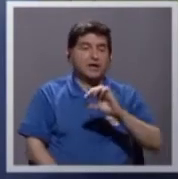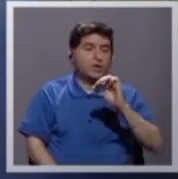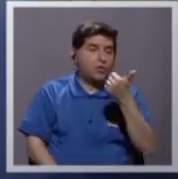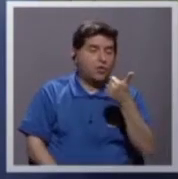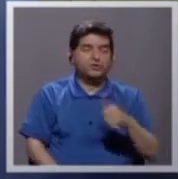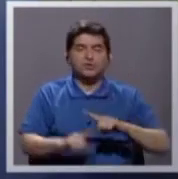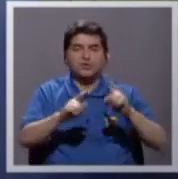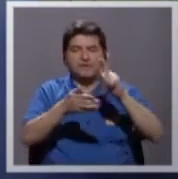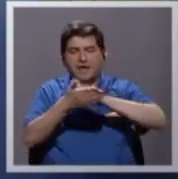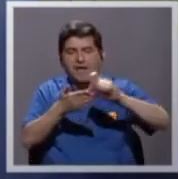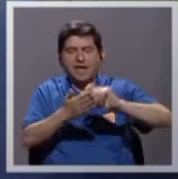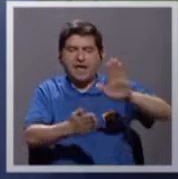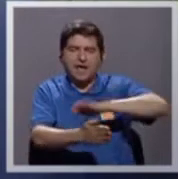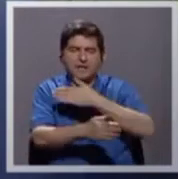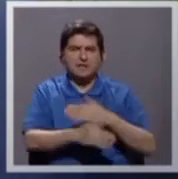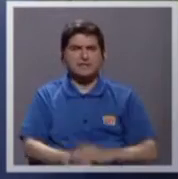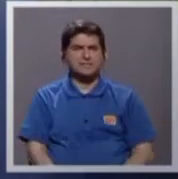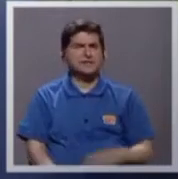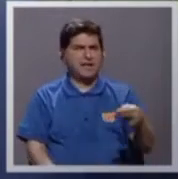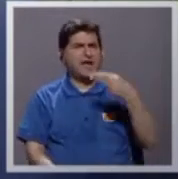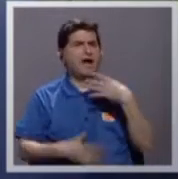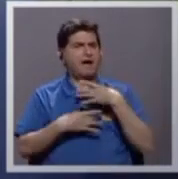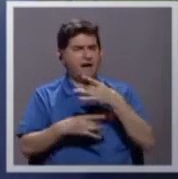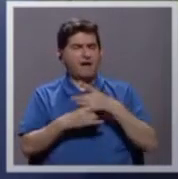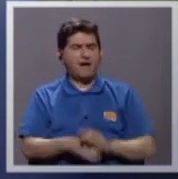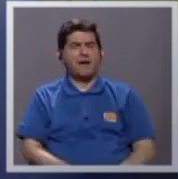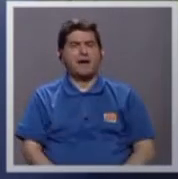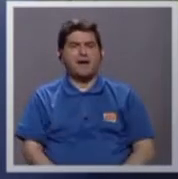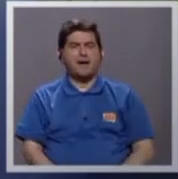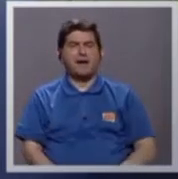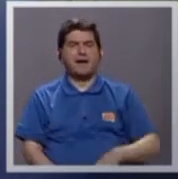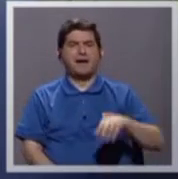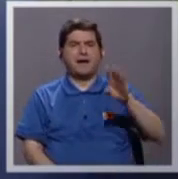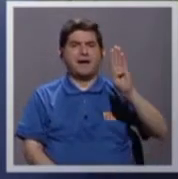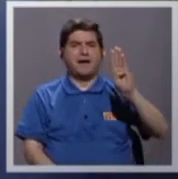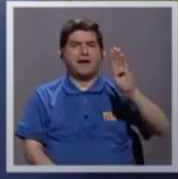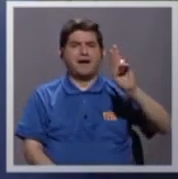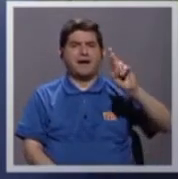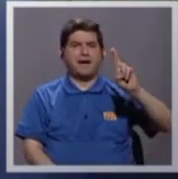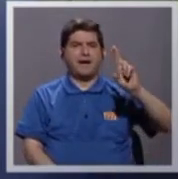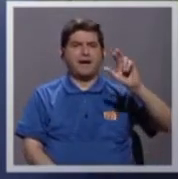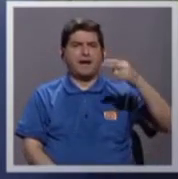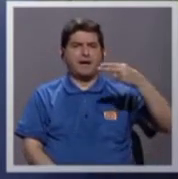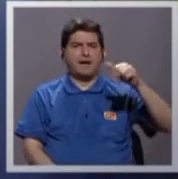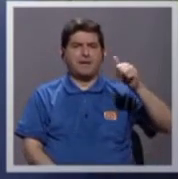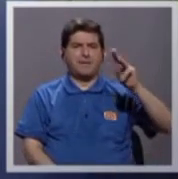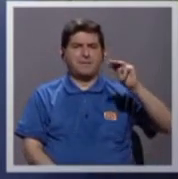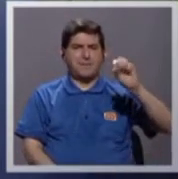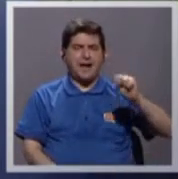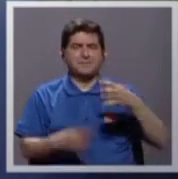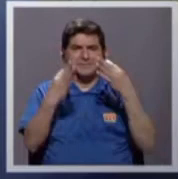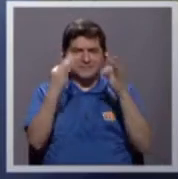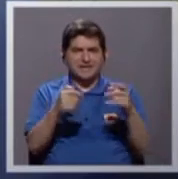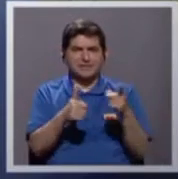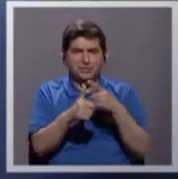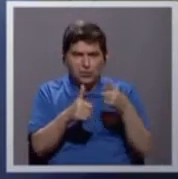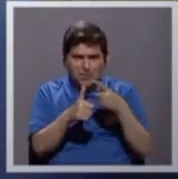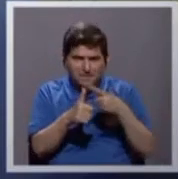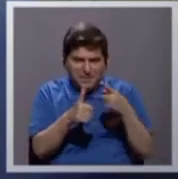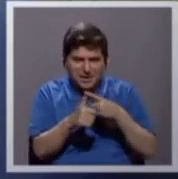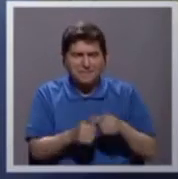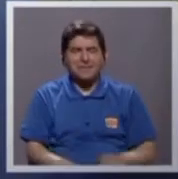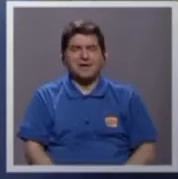compositores. Hay una historia interesante también, por ejemplo, Brahms, que Brahms duró muchísimos años tratando de hacer su primera